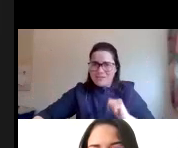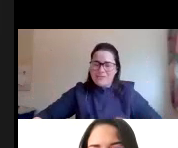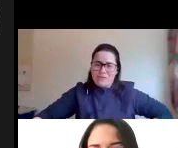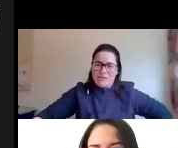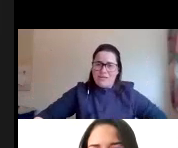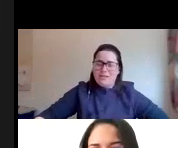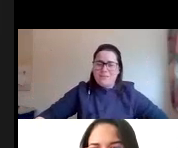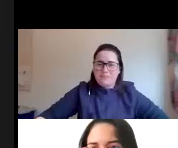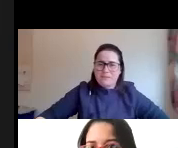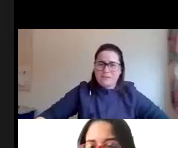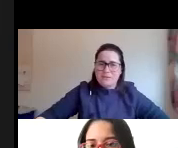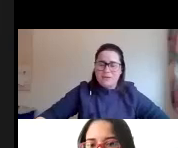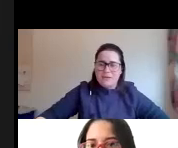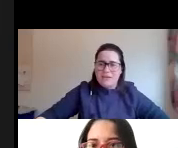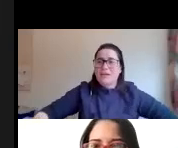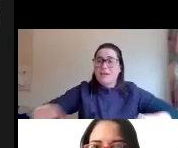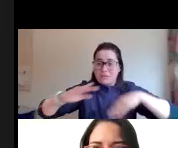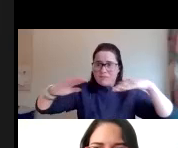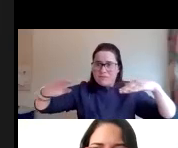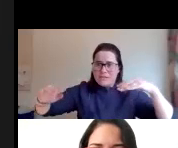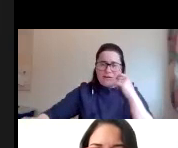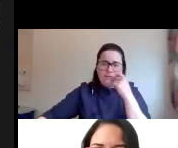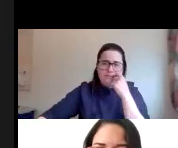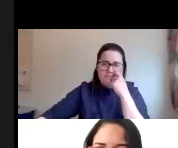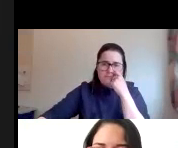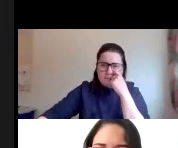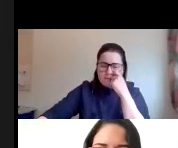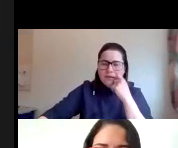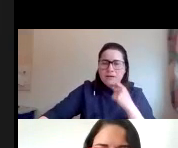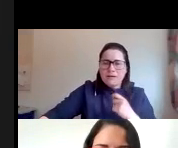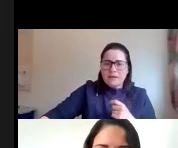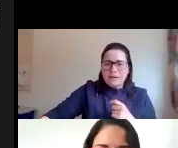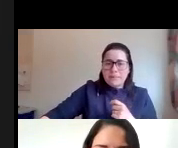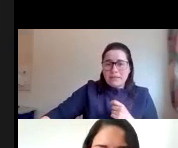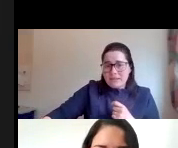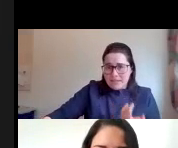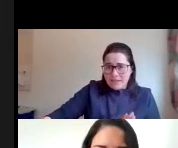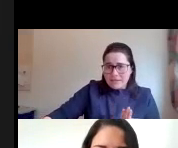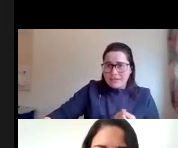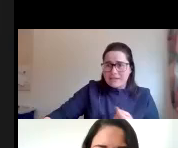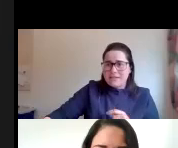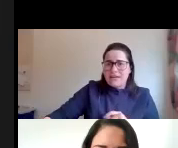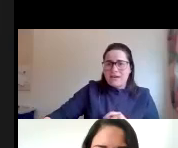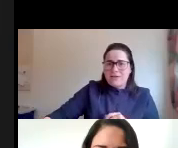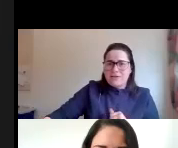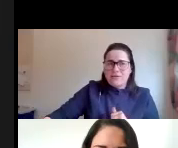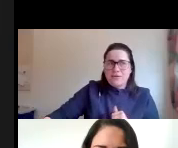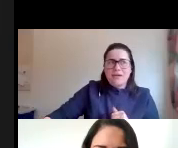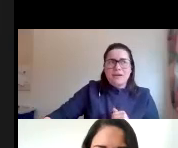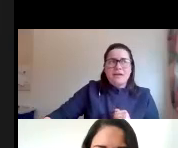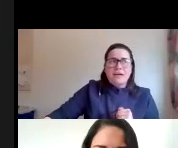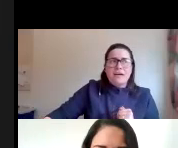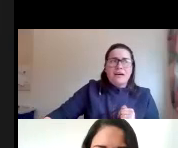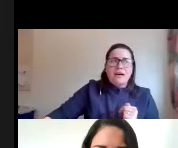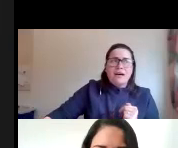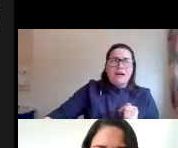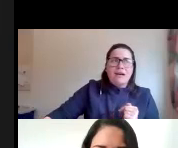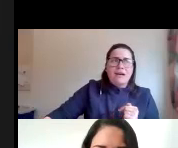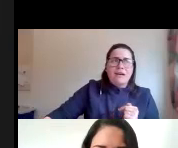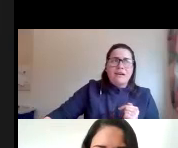hay sobre la superficie del lago. Petén-Itzá, que es el lago